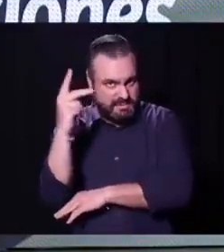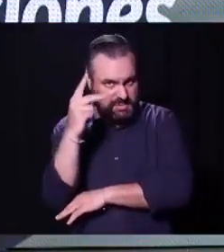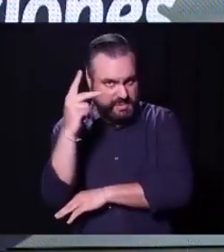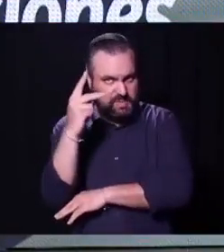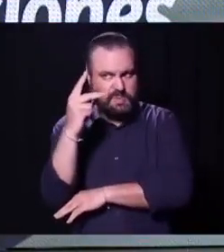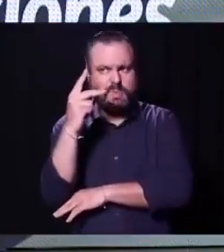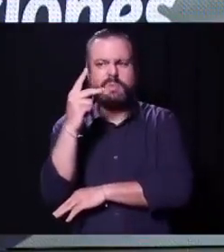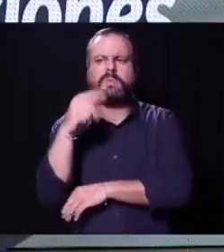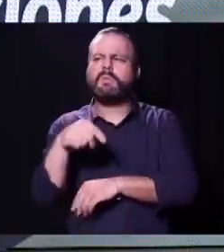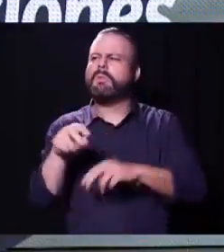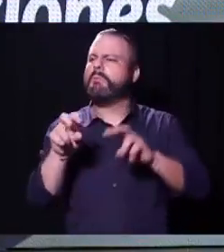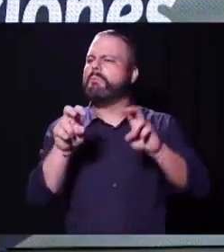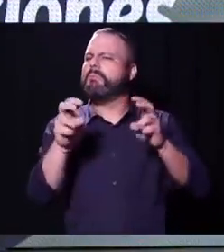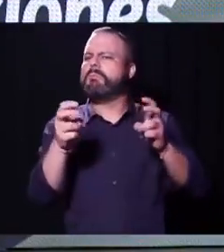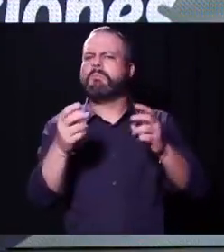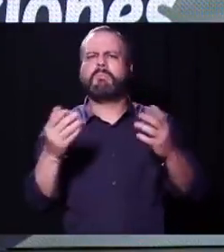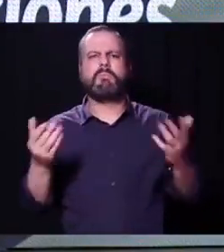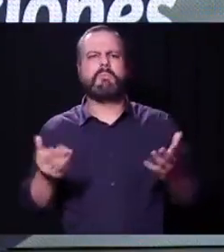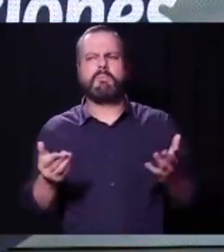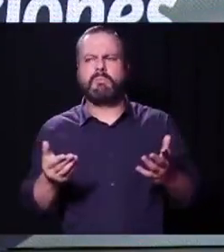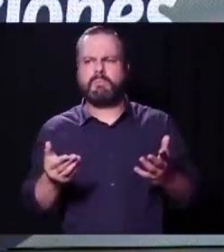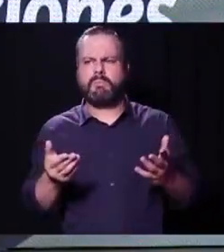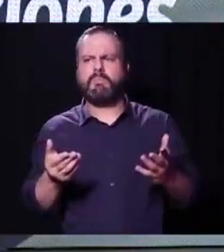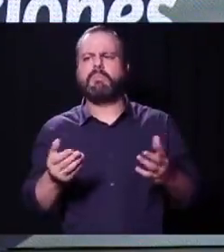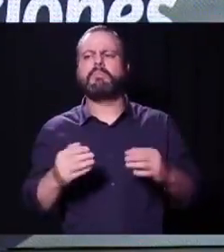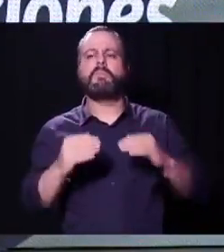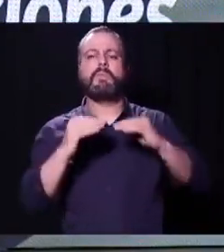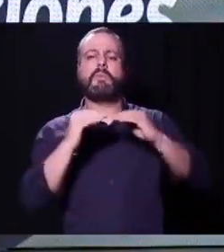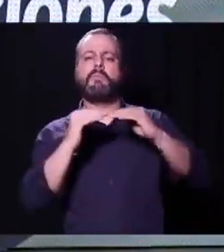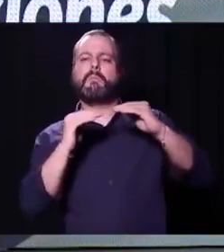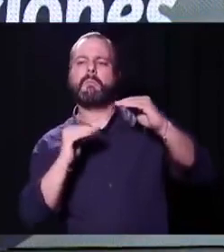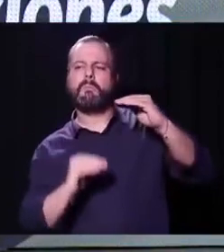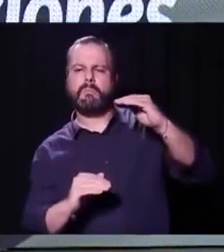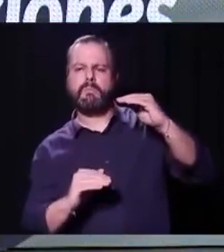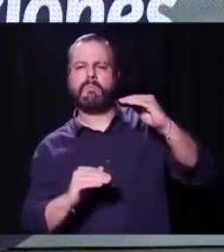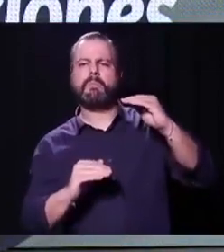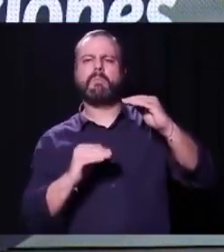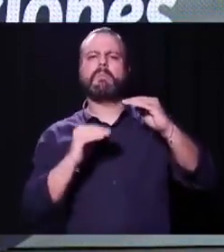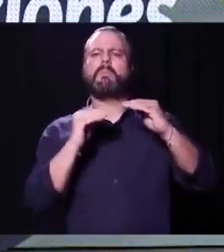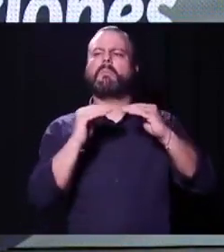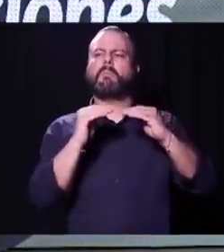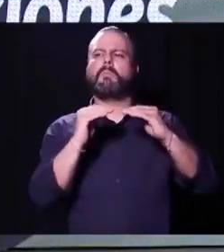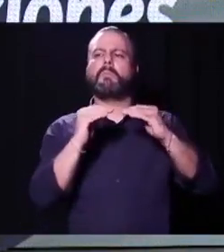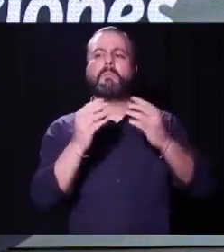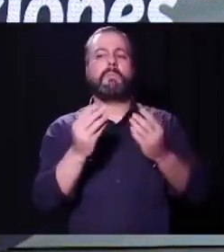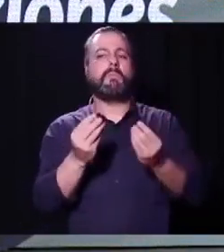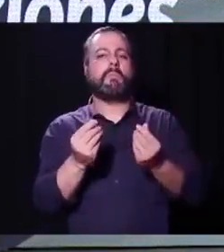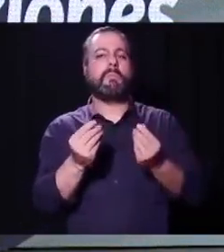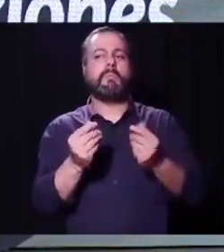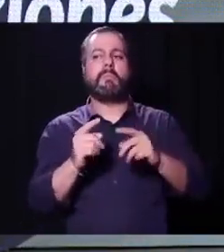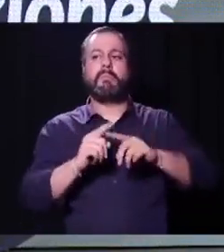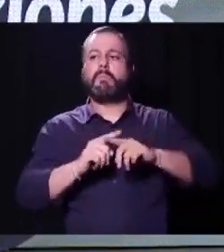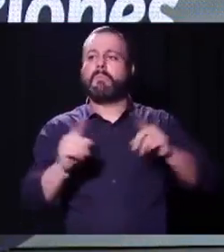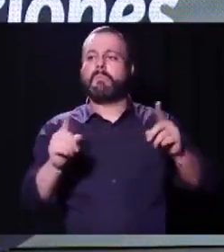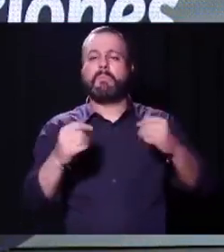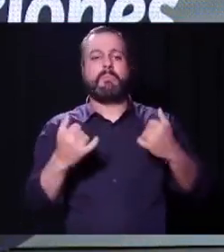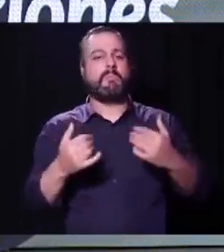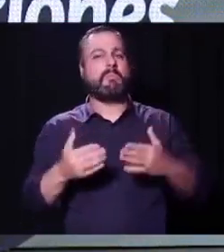El tema de la desigualdad que hay, por ejemplo, en el tema de los sueldos, los salarios, en Panamá es el